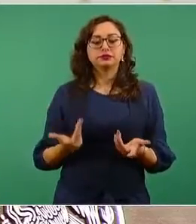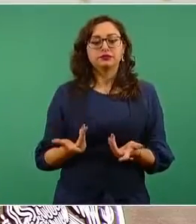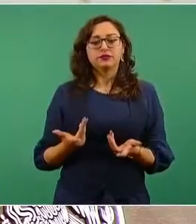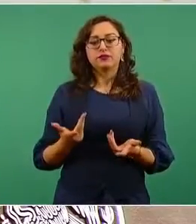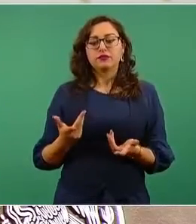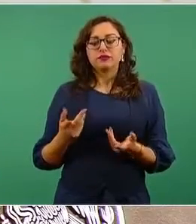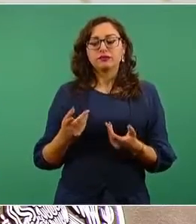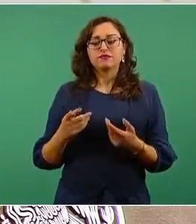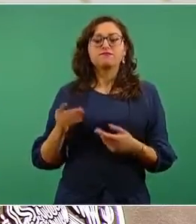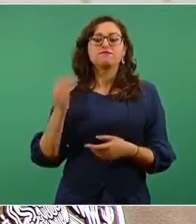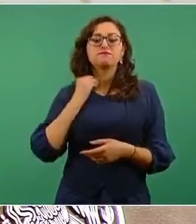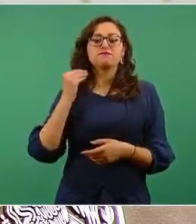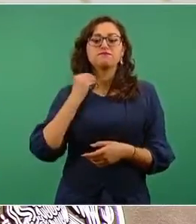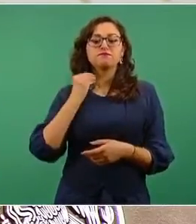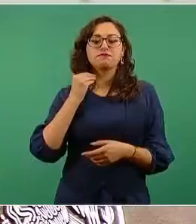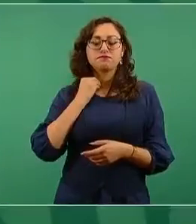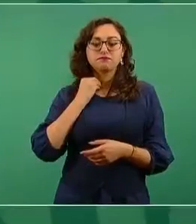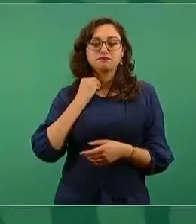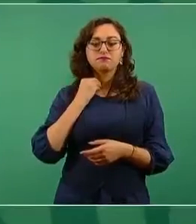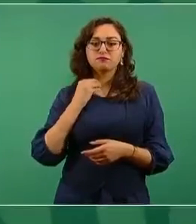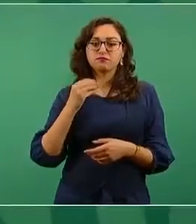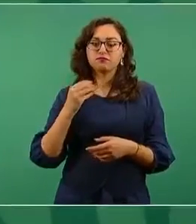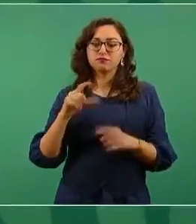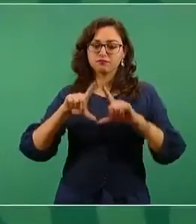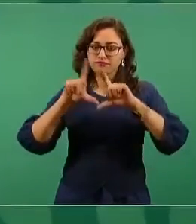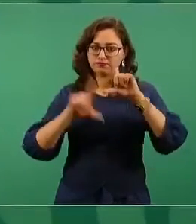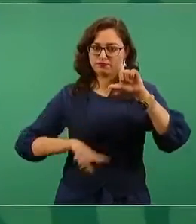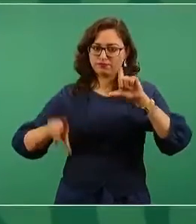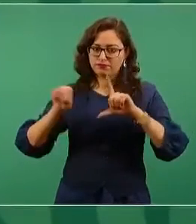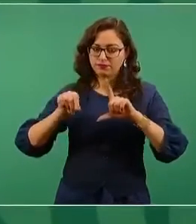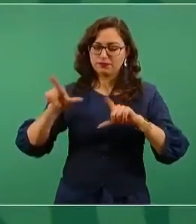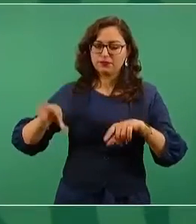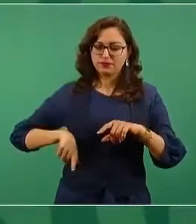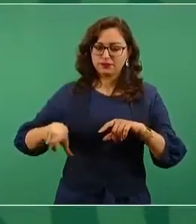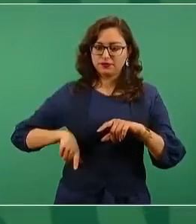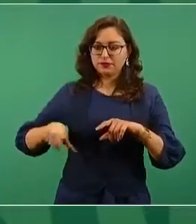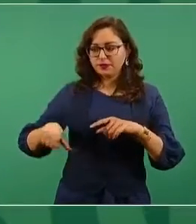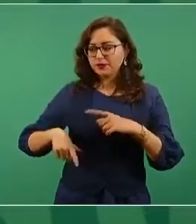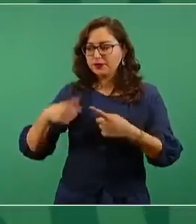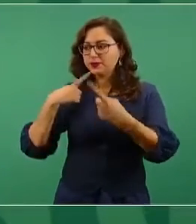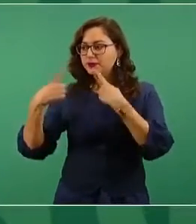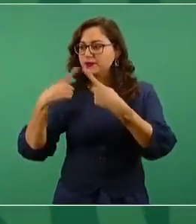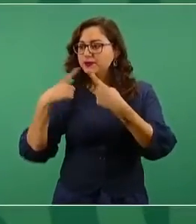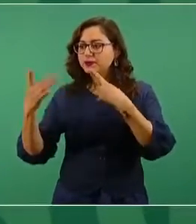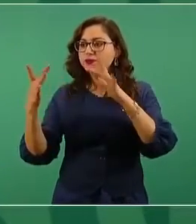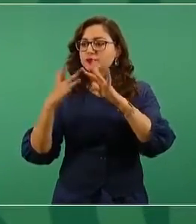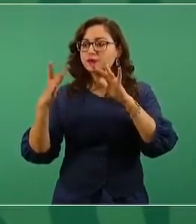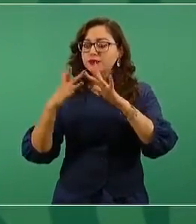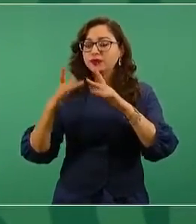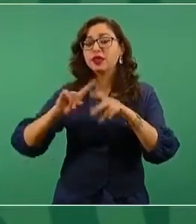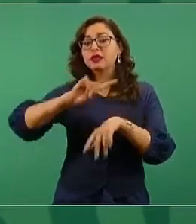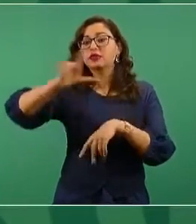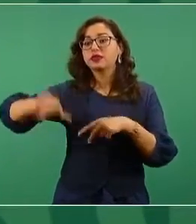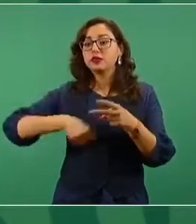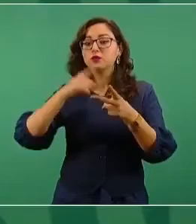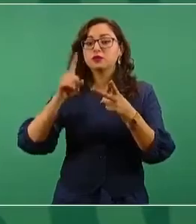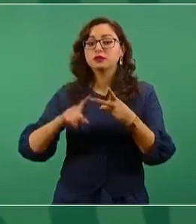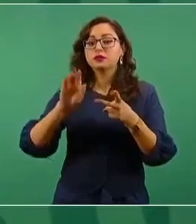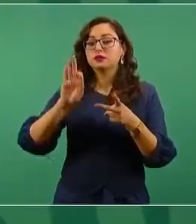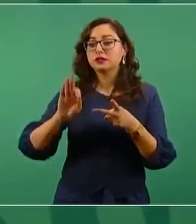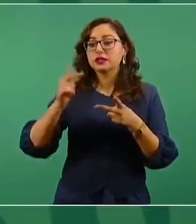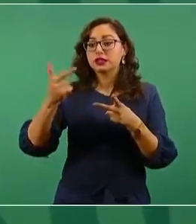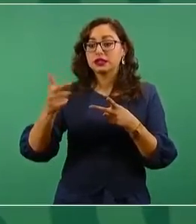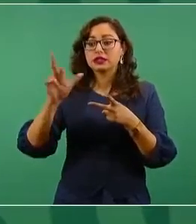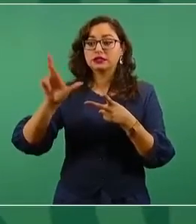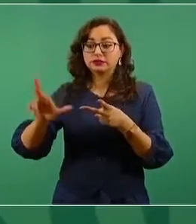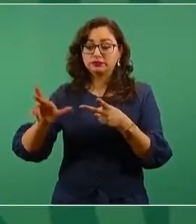consejero jurídico y a partir del consejero jurídico con la Fiscalía, para que esos recursos, pues en